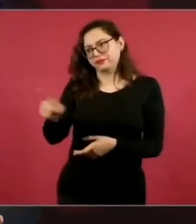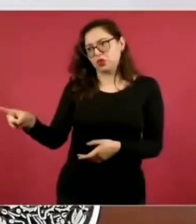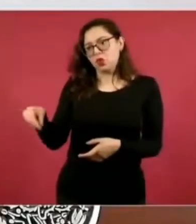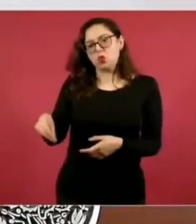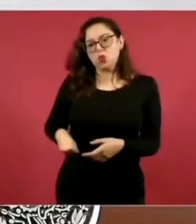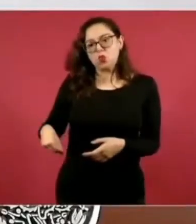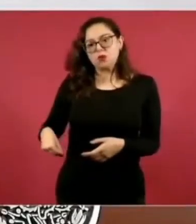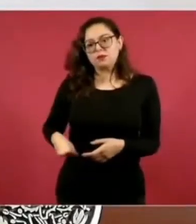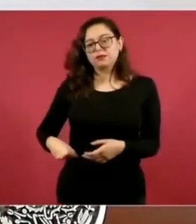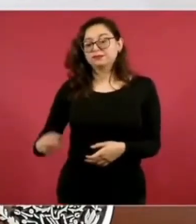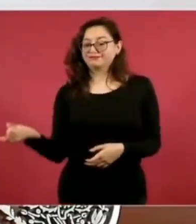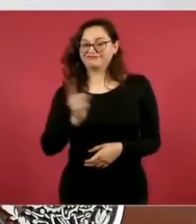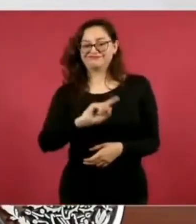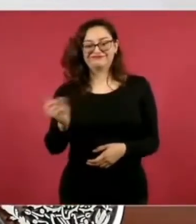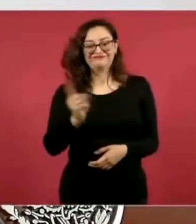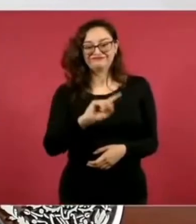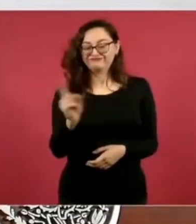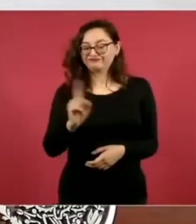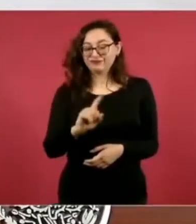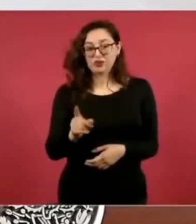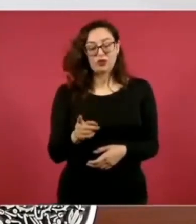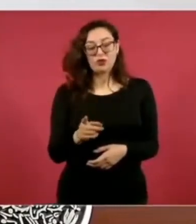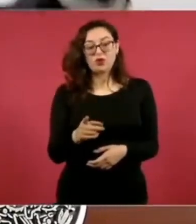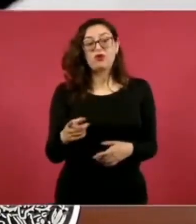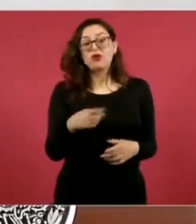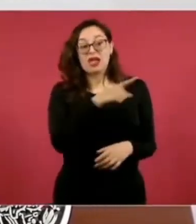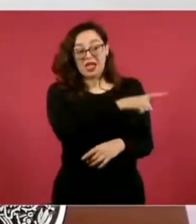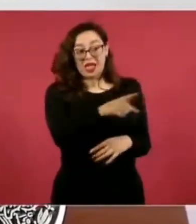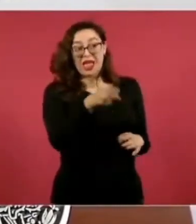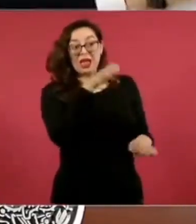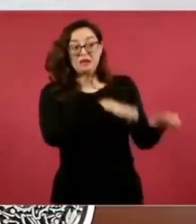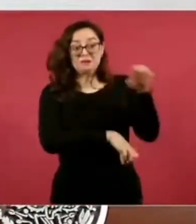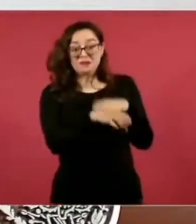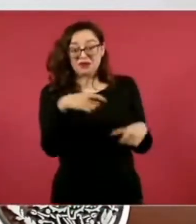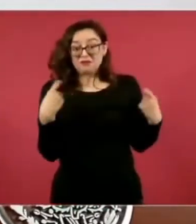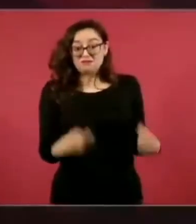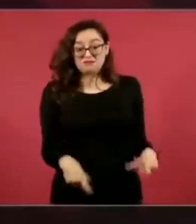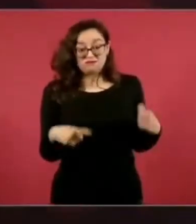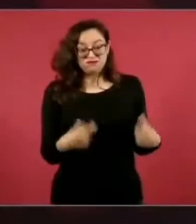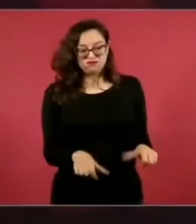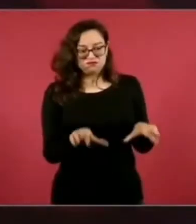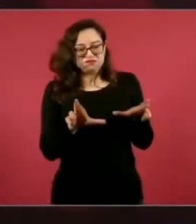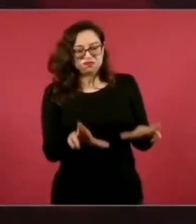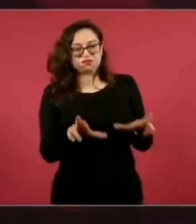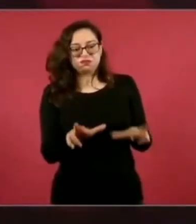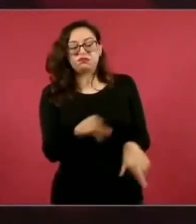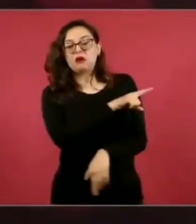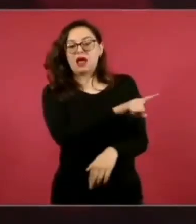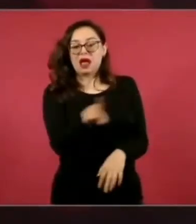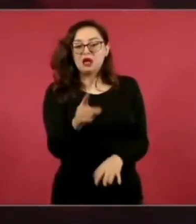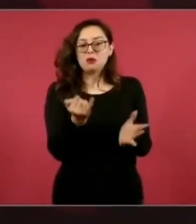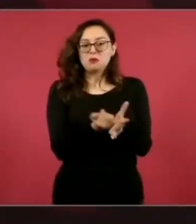cuando en realidad lo que había es que los de mero arriba no pagaban.